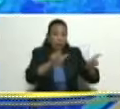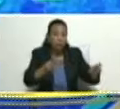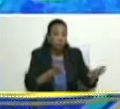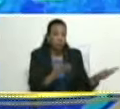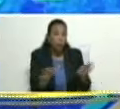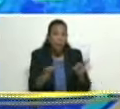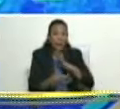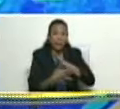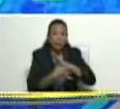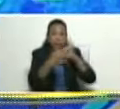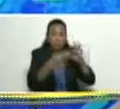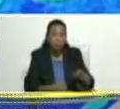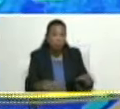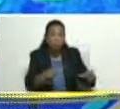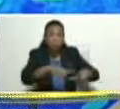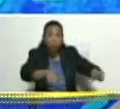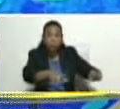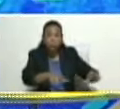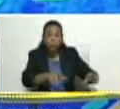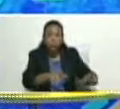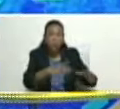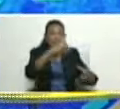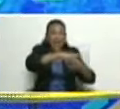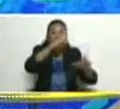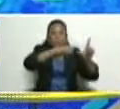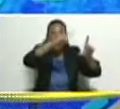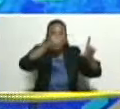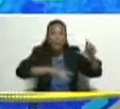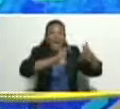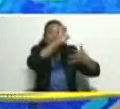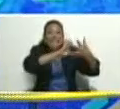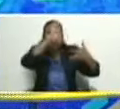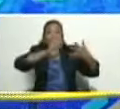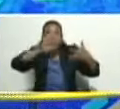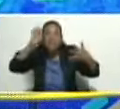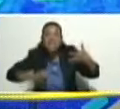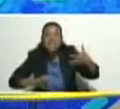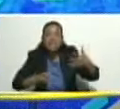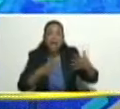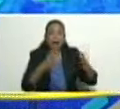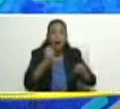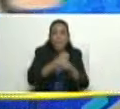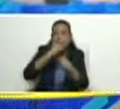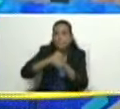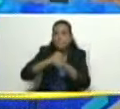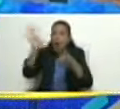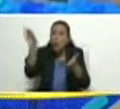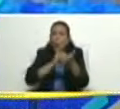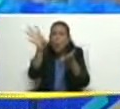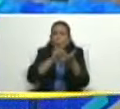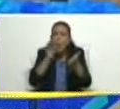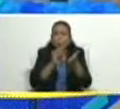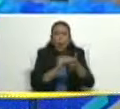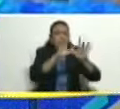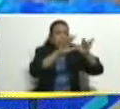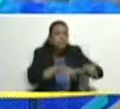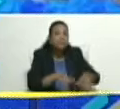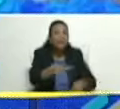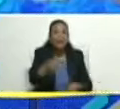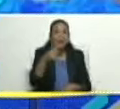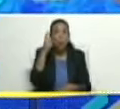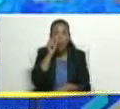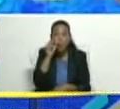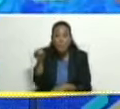Ejecutiva Técnica para llevar los datos, los elementos de cada 40 acciones a este muchacho merideño que está